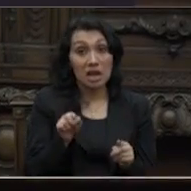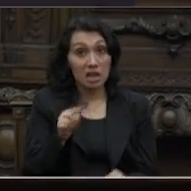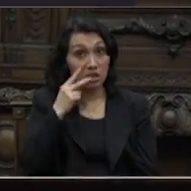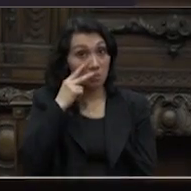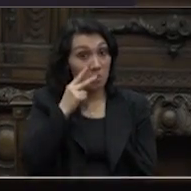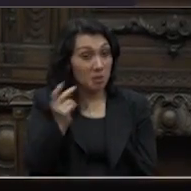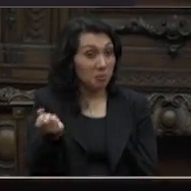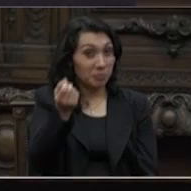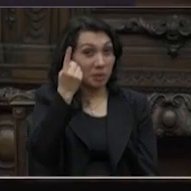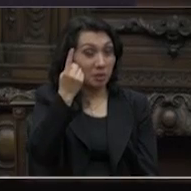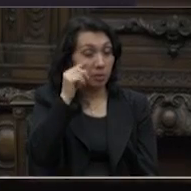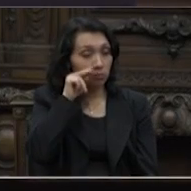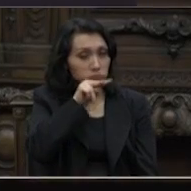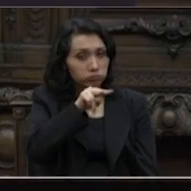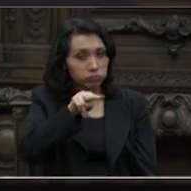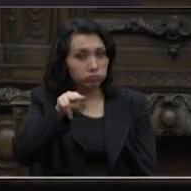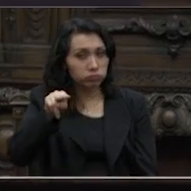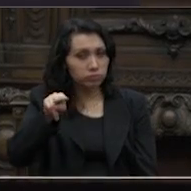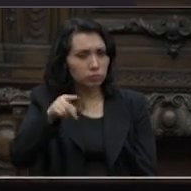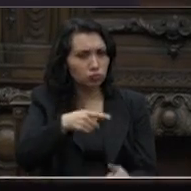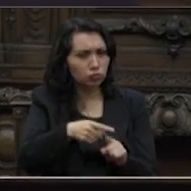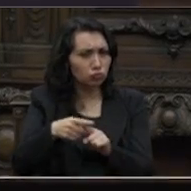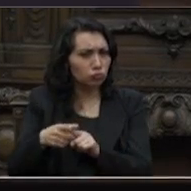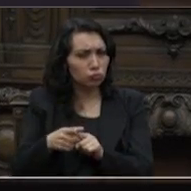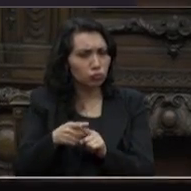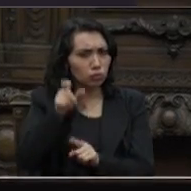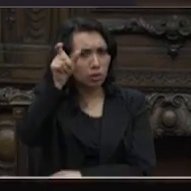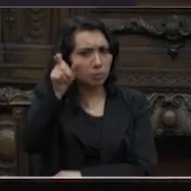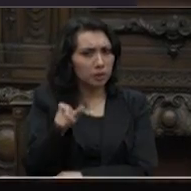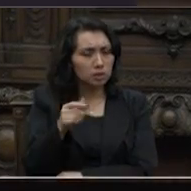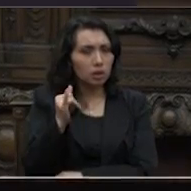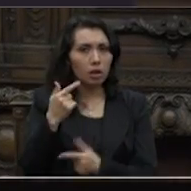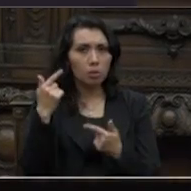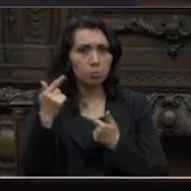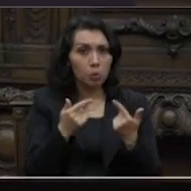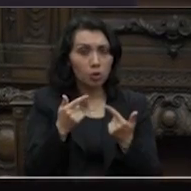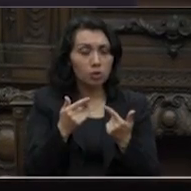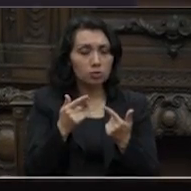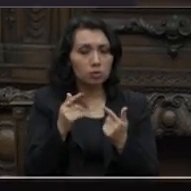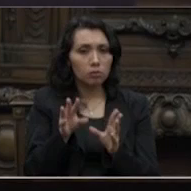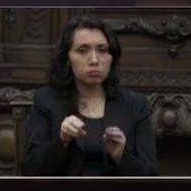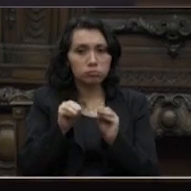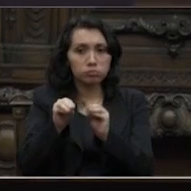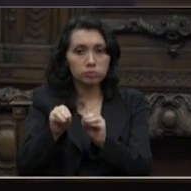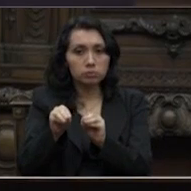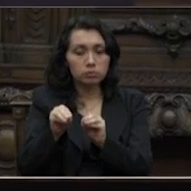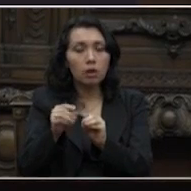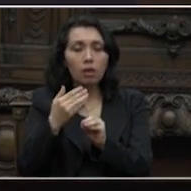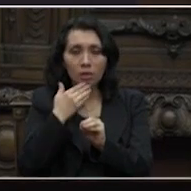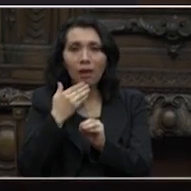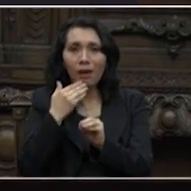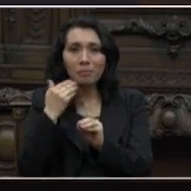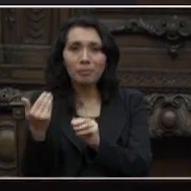que inicialmente es una mirada sociológica, antropológica y política reivindicada, se lleva a